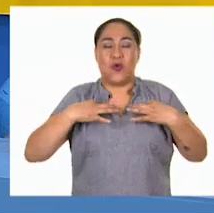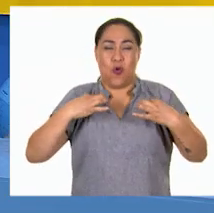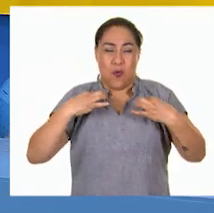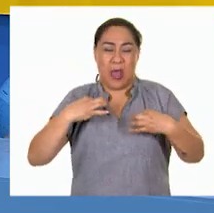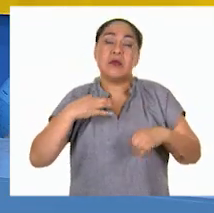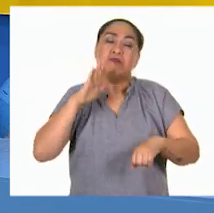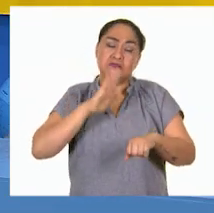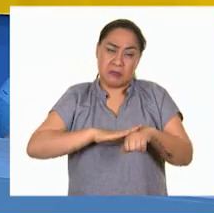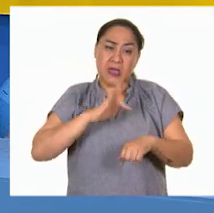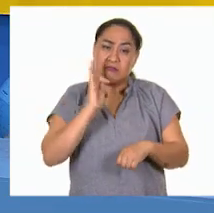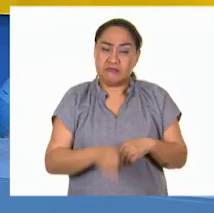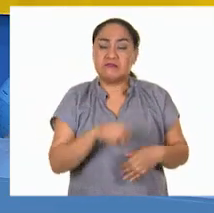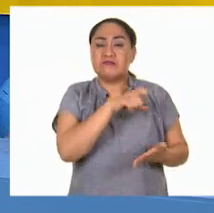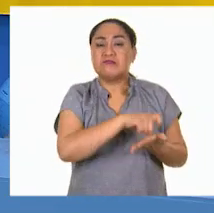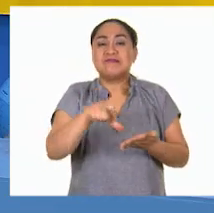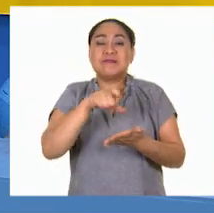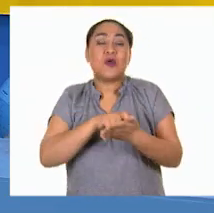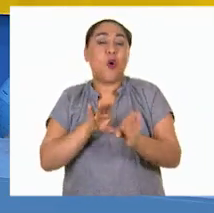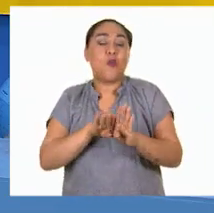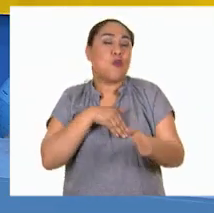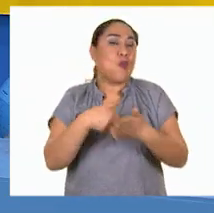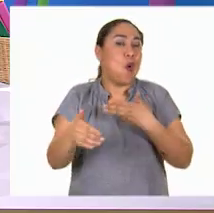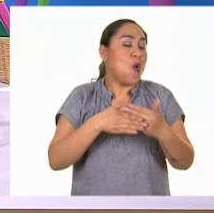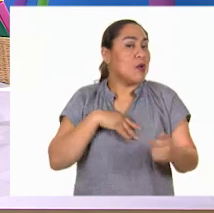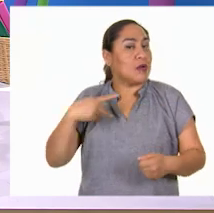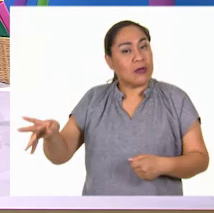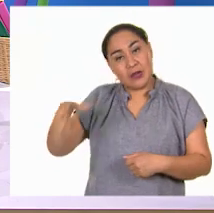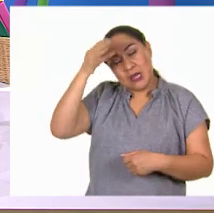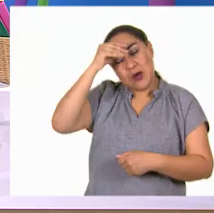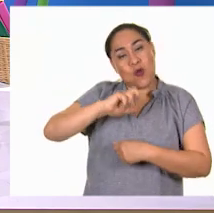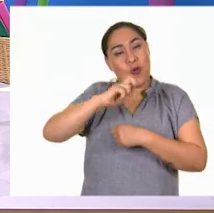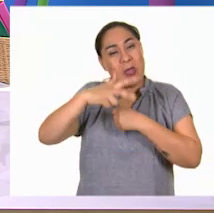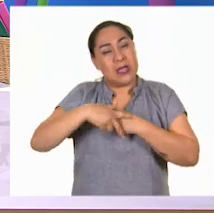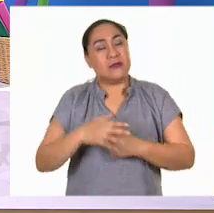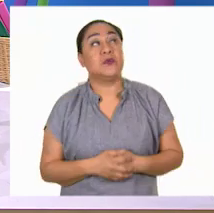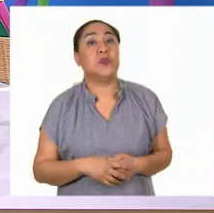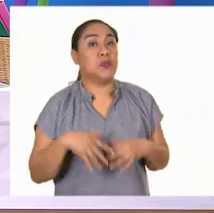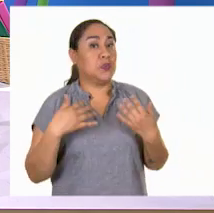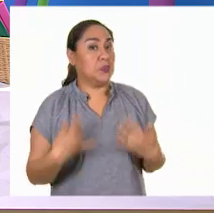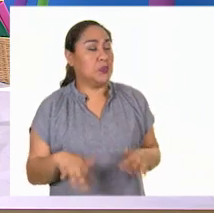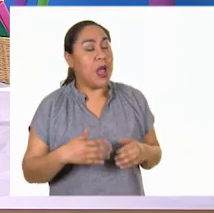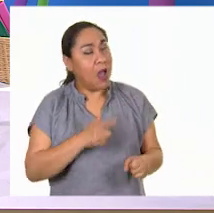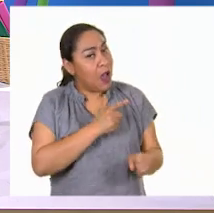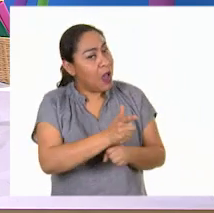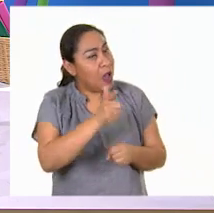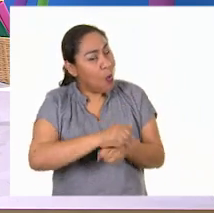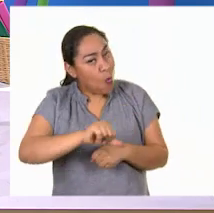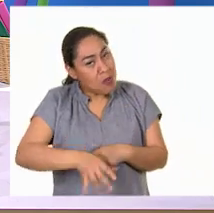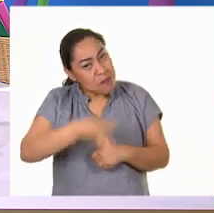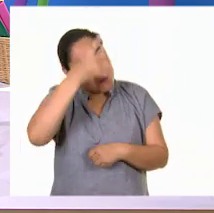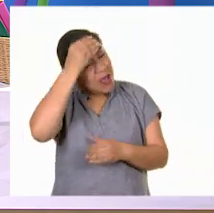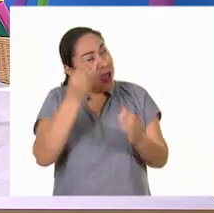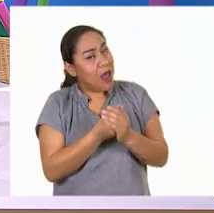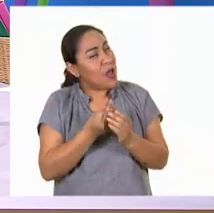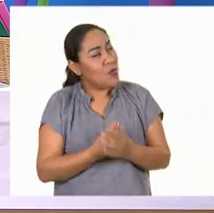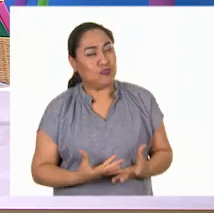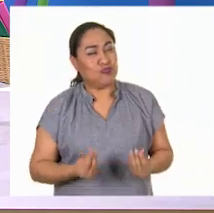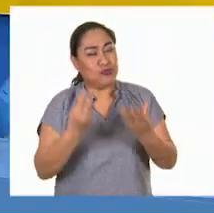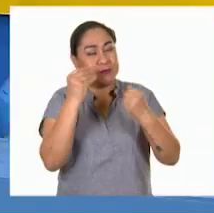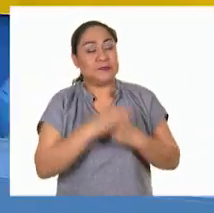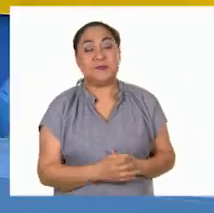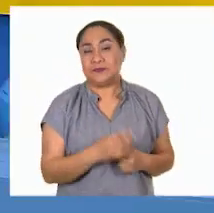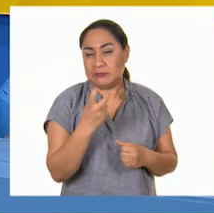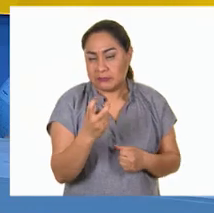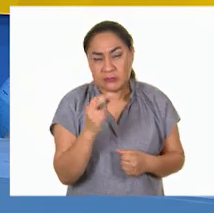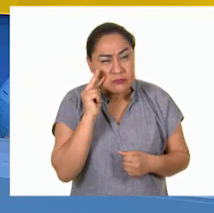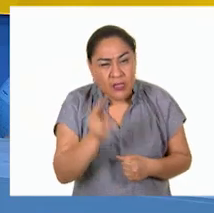con la demanda de los artículos de la última vanguardia europea. Vaya que aprendimos muchísimas cosas. Así es. Conocer sobre